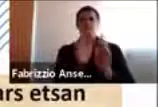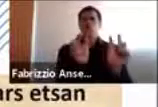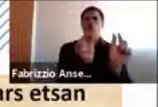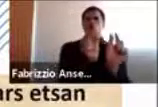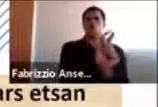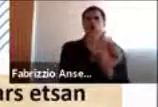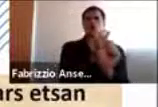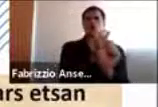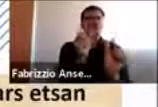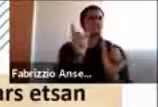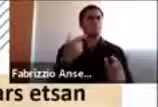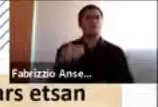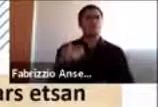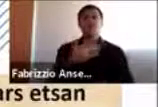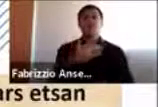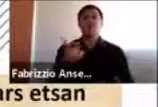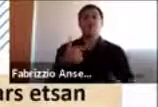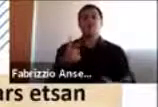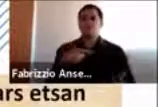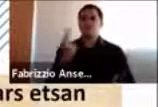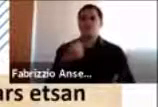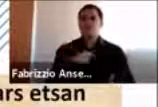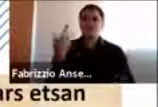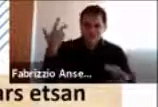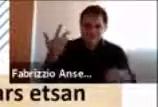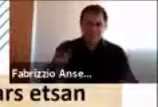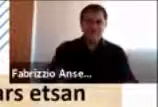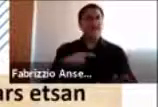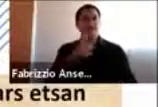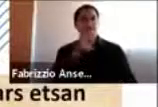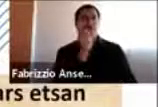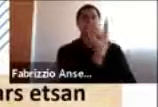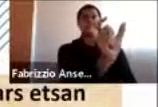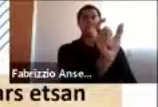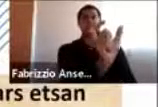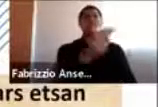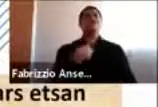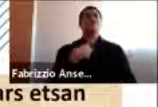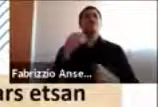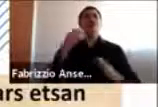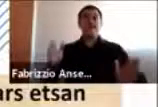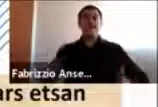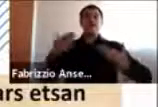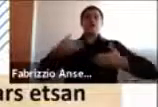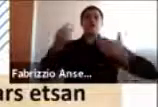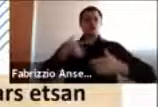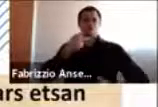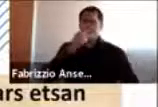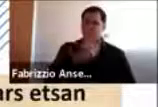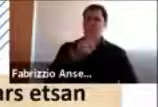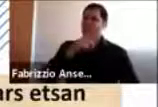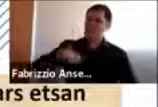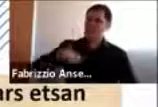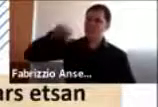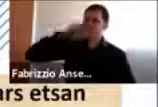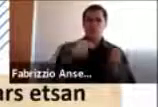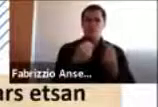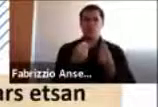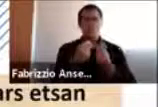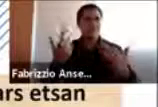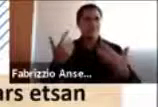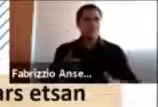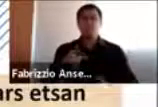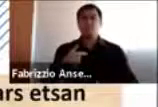estimulación o exposición a esas letras de ahí que entonces no necesitamos decodificarlas las reconocemos como una totalidad